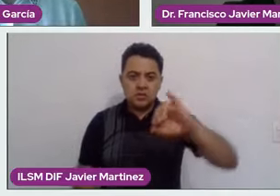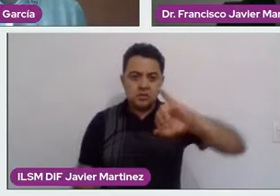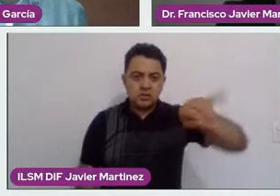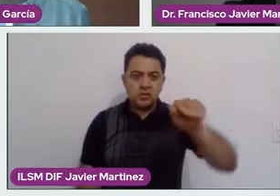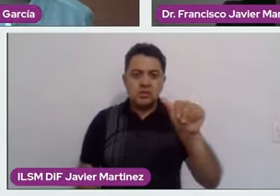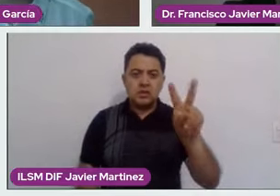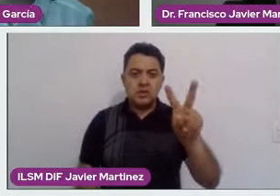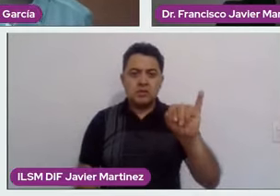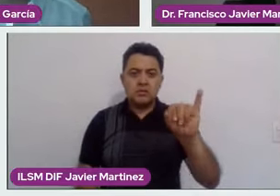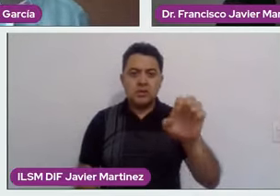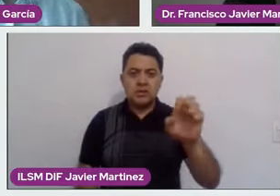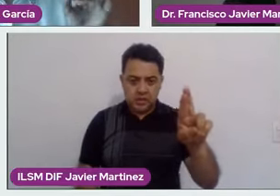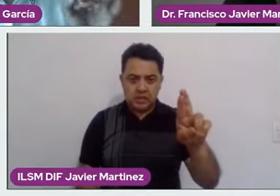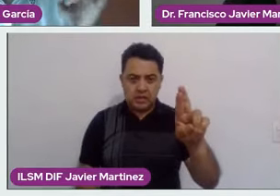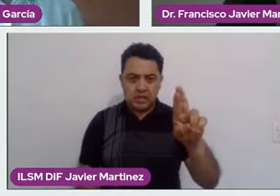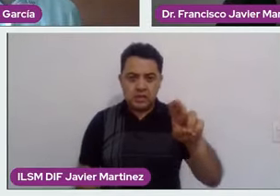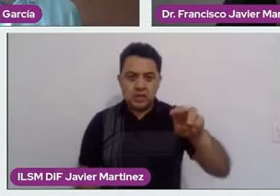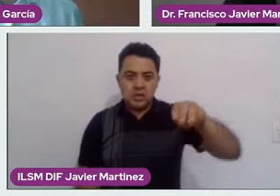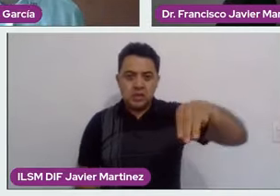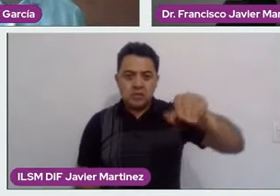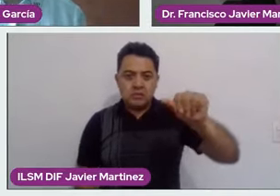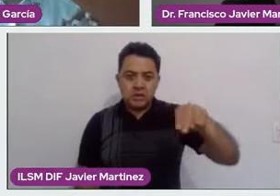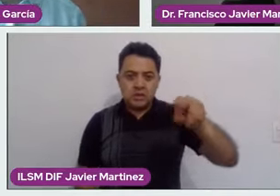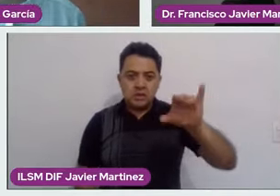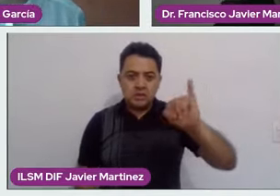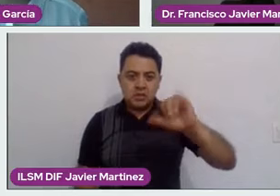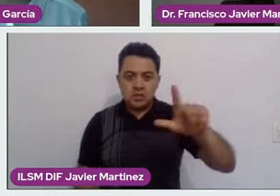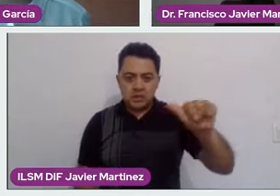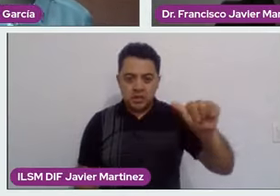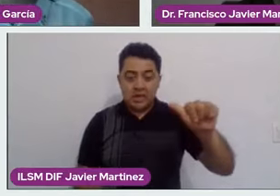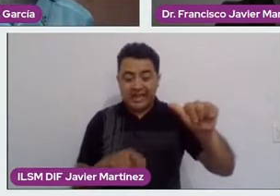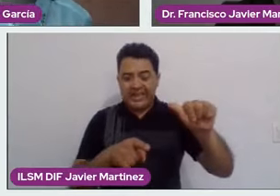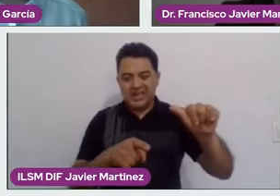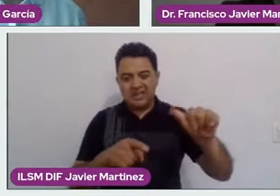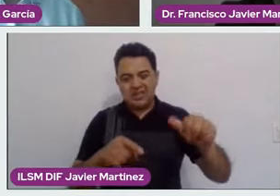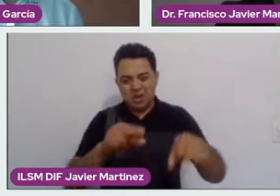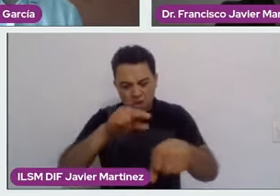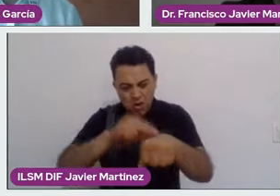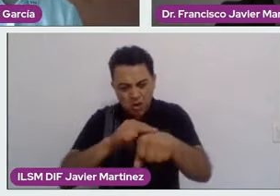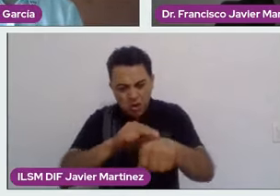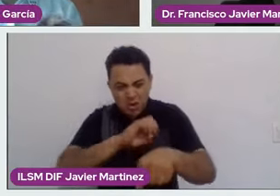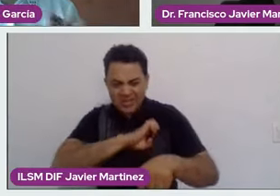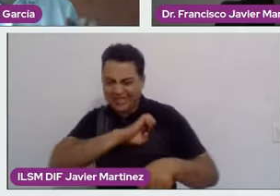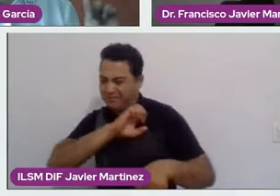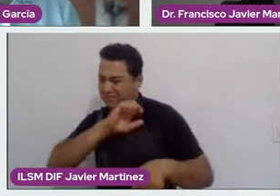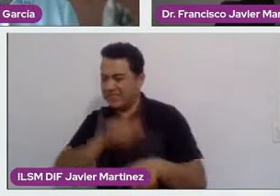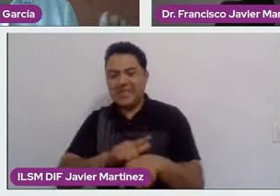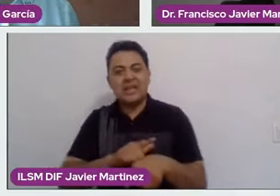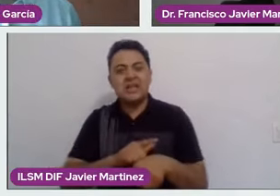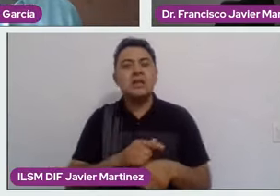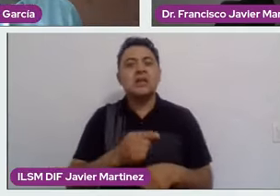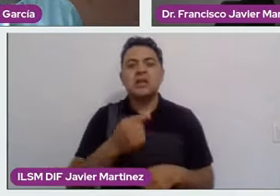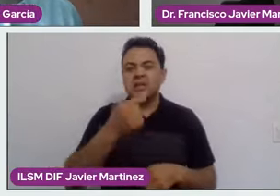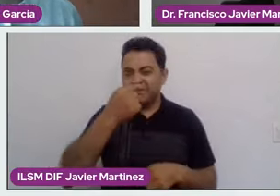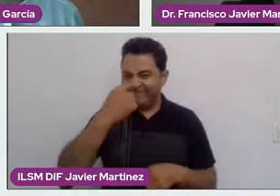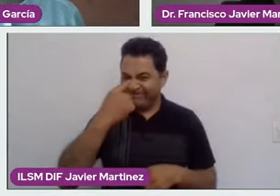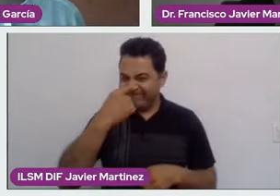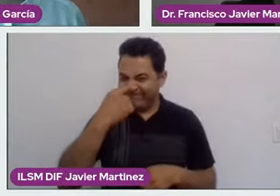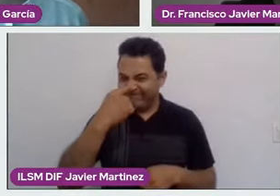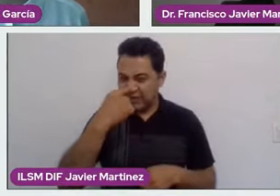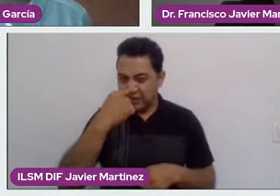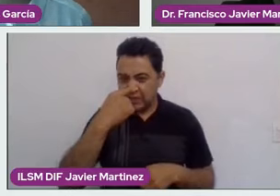Es otorrinolaringólogo y subespecializado como neurootólogo, con experiencia en enfermedades y cirugía avanzada de